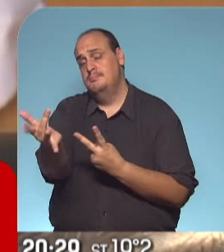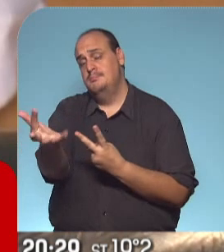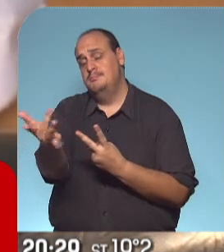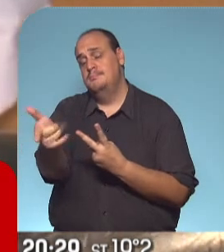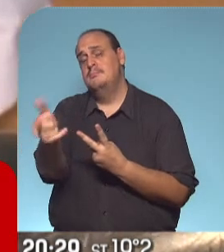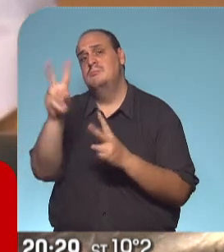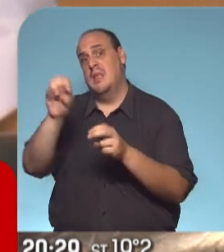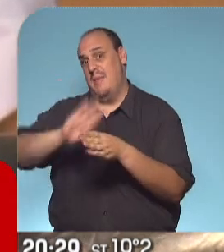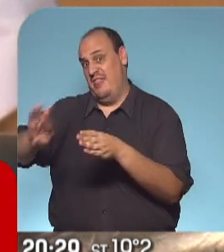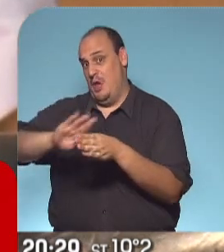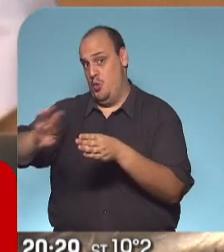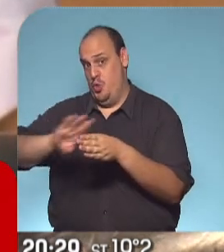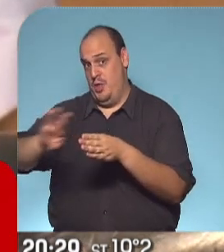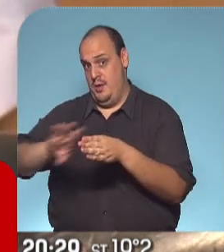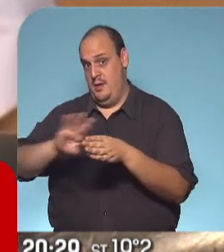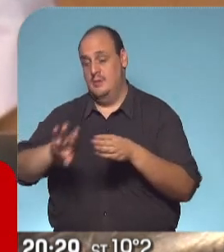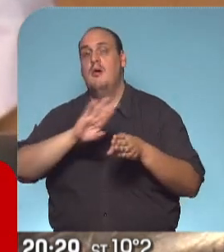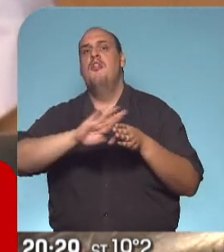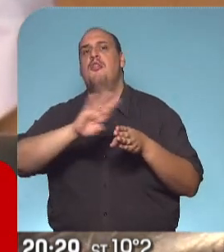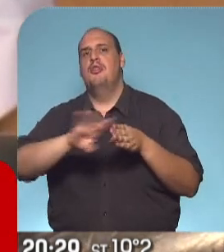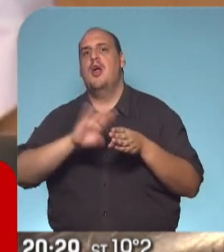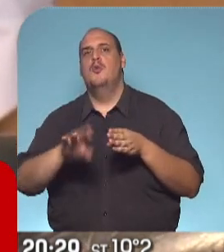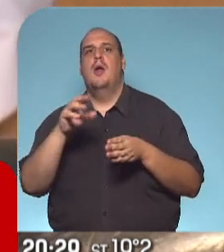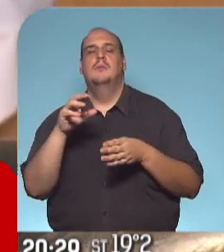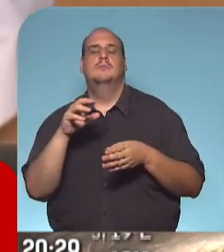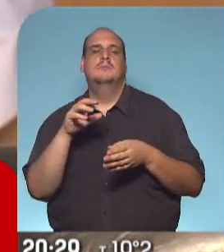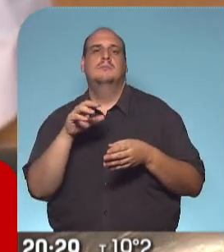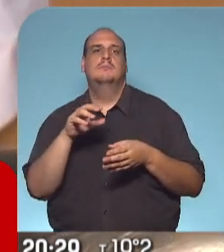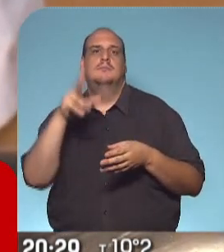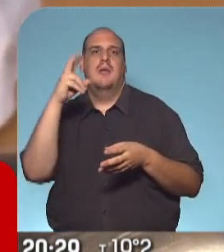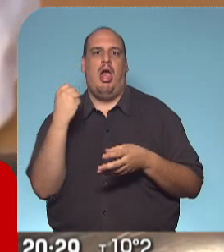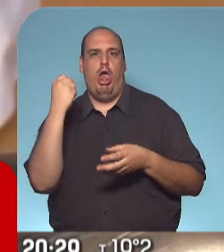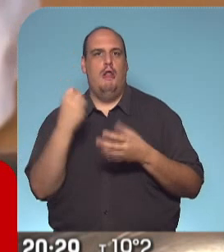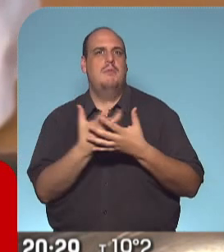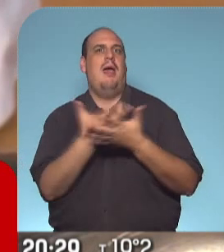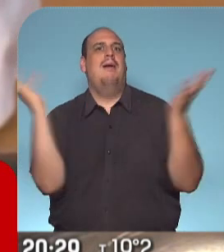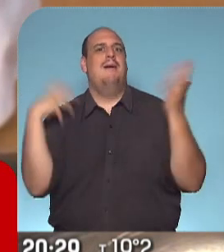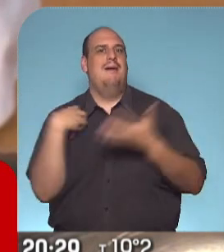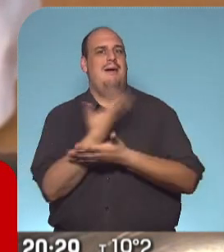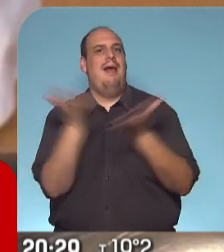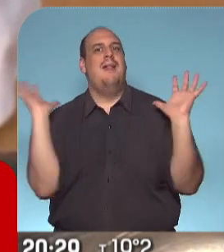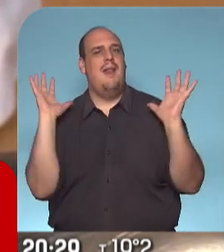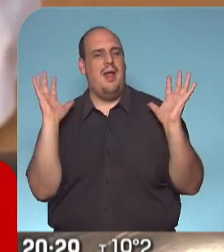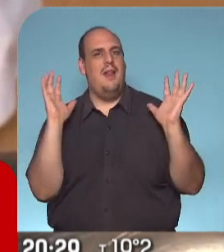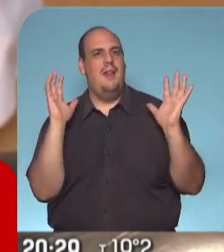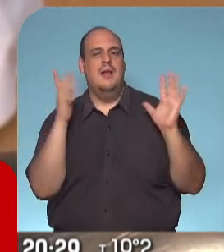la deuda por el otro lado, lo que es el manejo de la crisis macroeconómica que precede a la crisis del coronavirus. Argentina ya